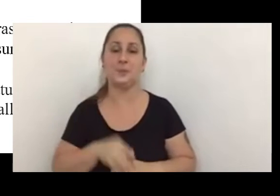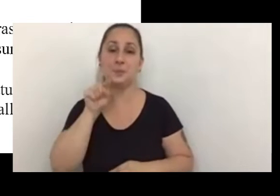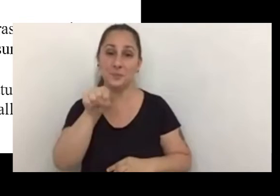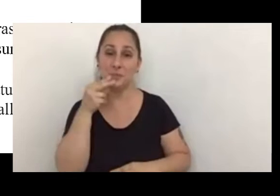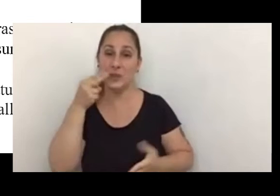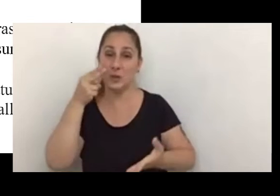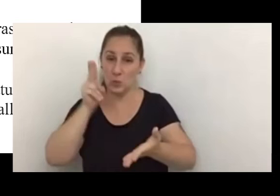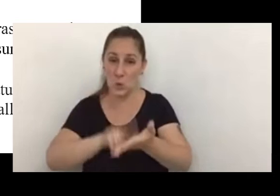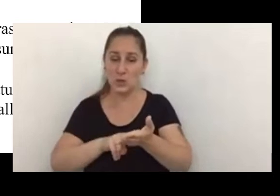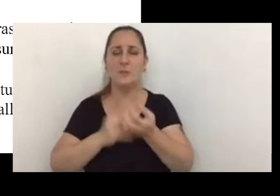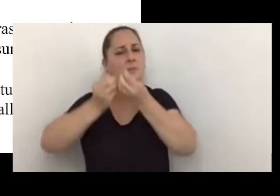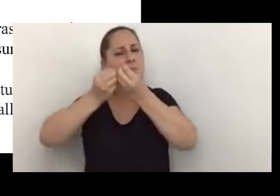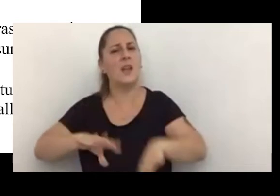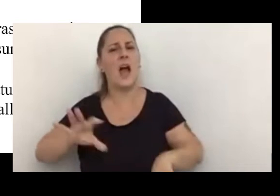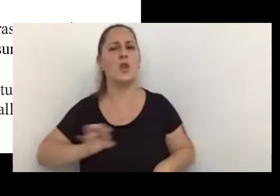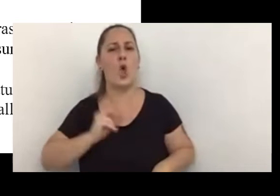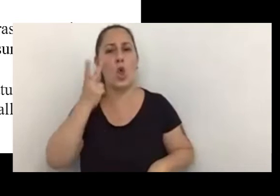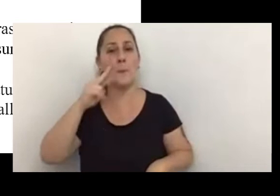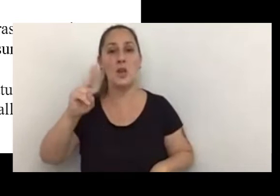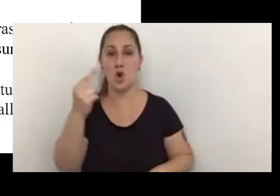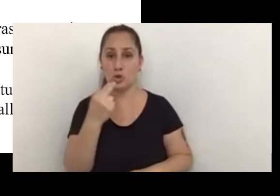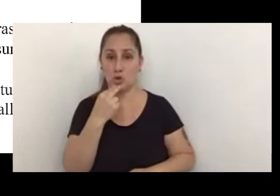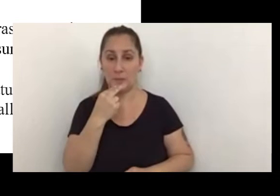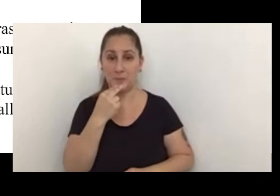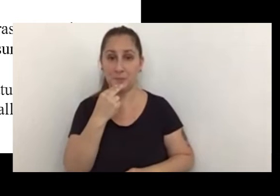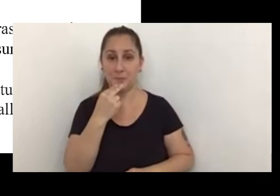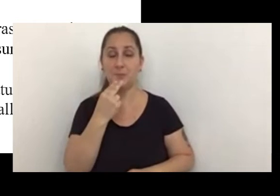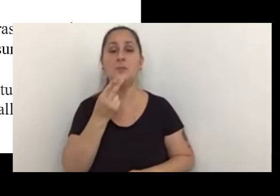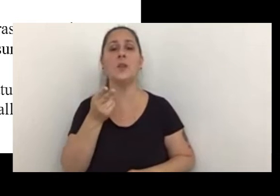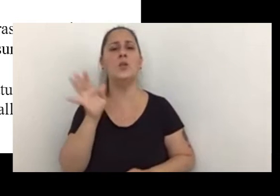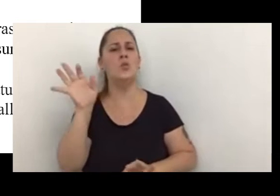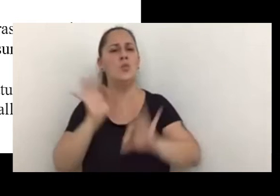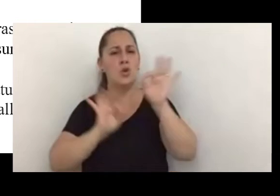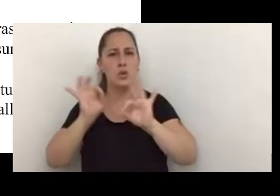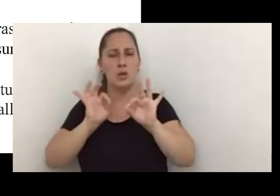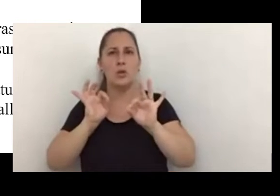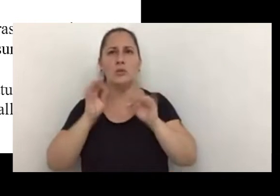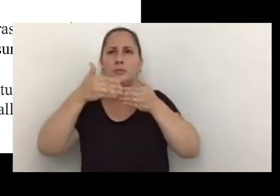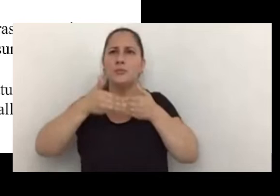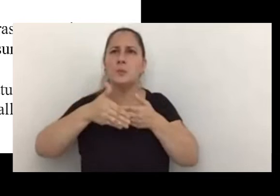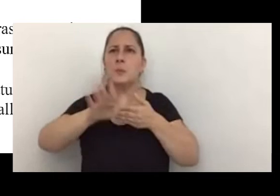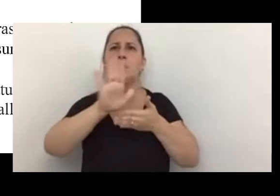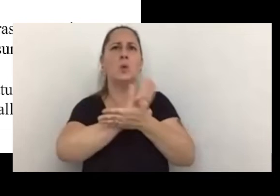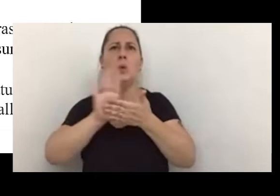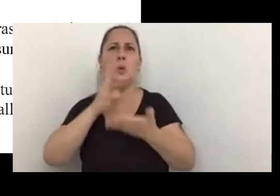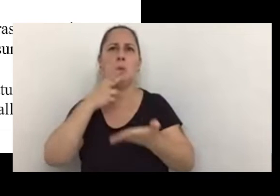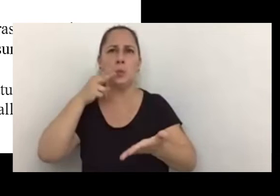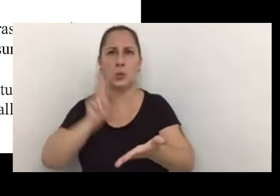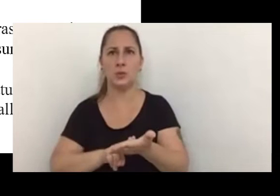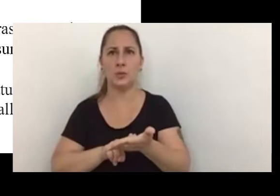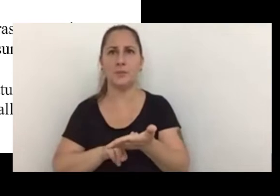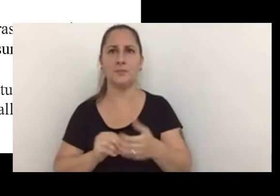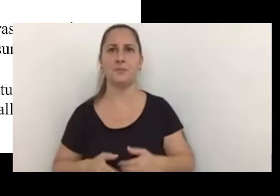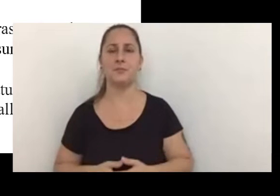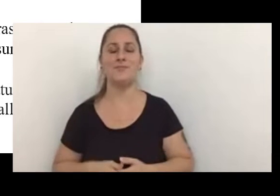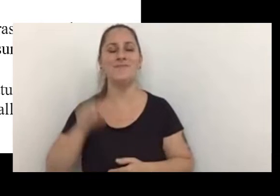a principios del año 2011, ¿sí? Fue un proyecto a un nuevo impuesto, porque acá el problema